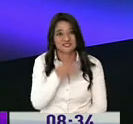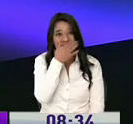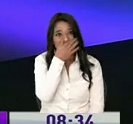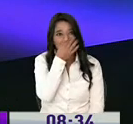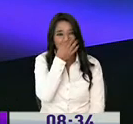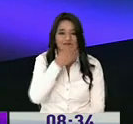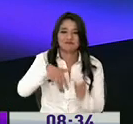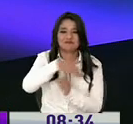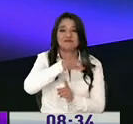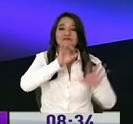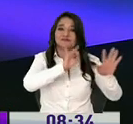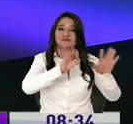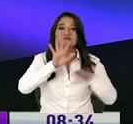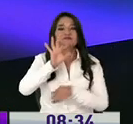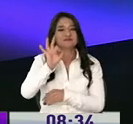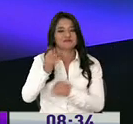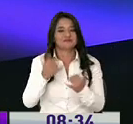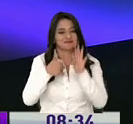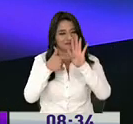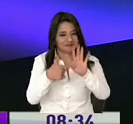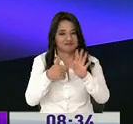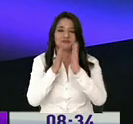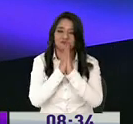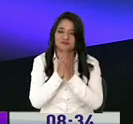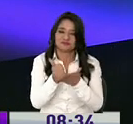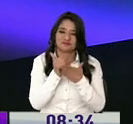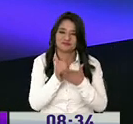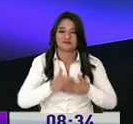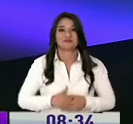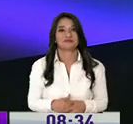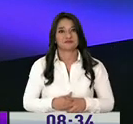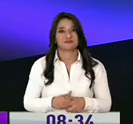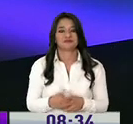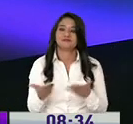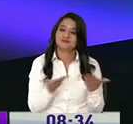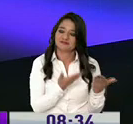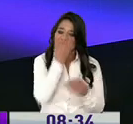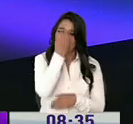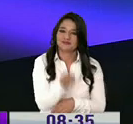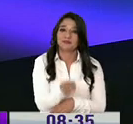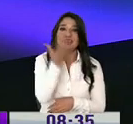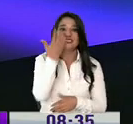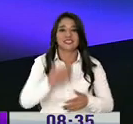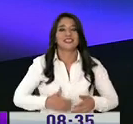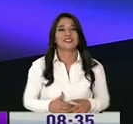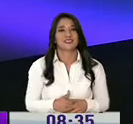número 759, del que vamos a pedir la ayuda. Adri, buen día, adelante.